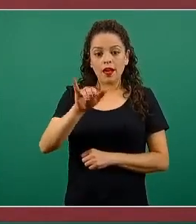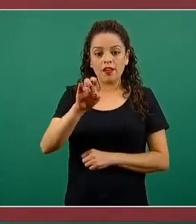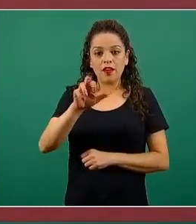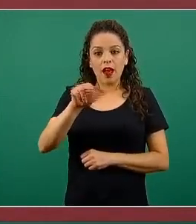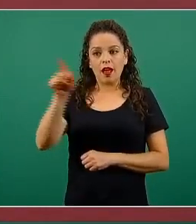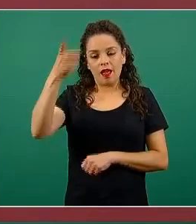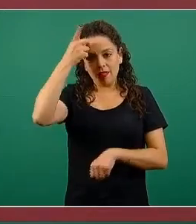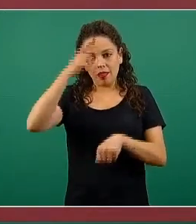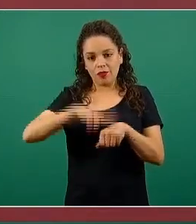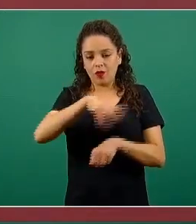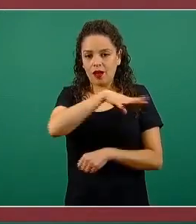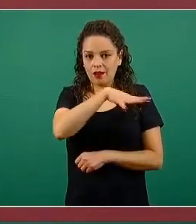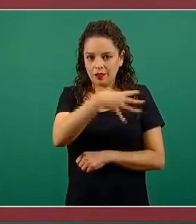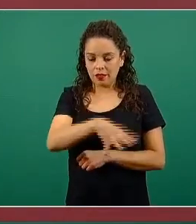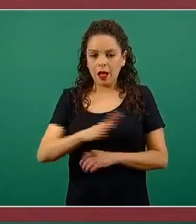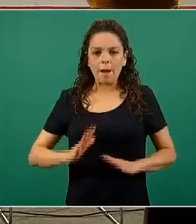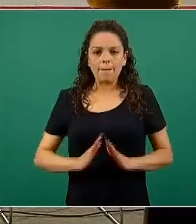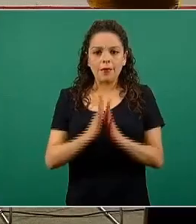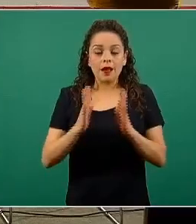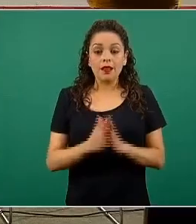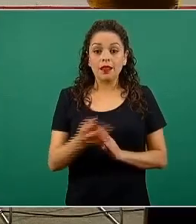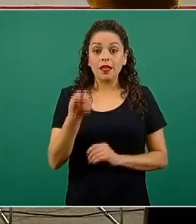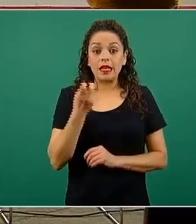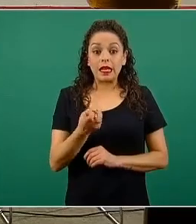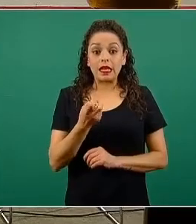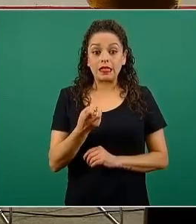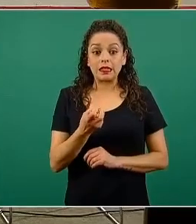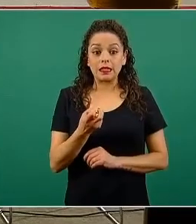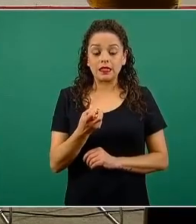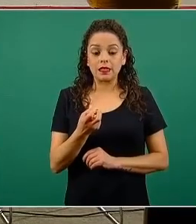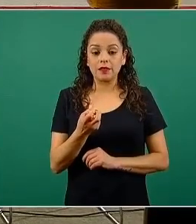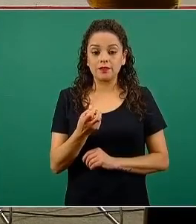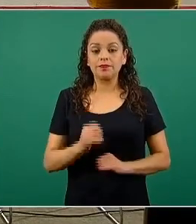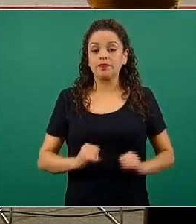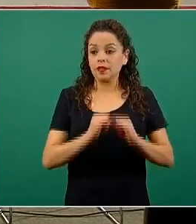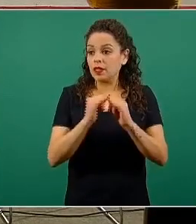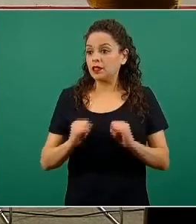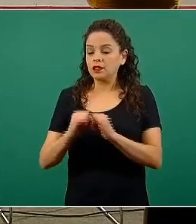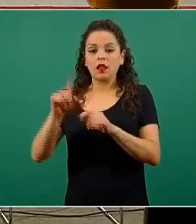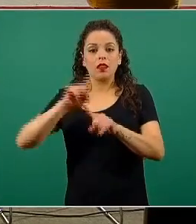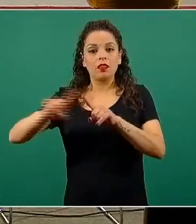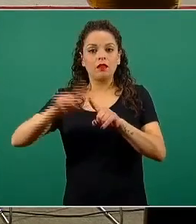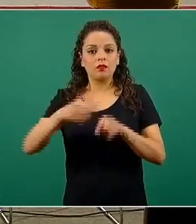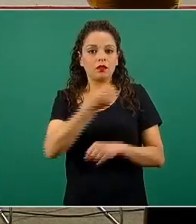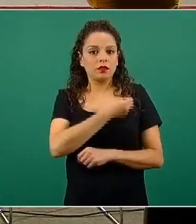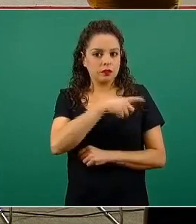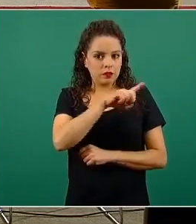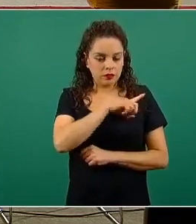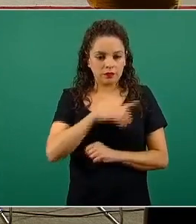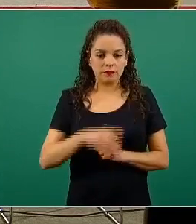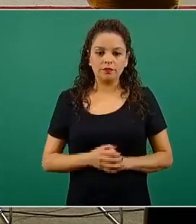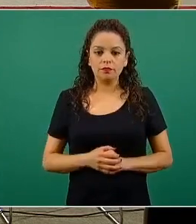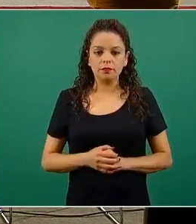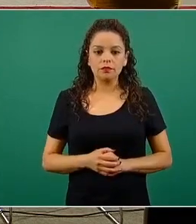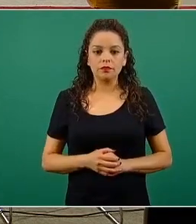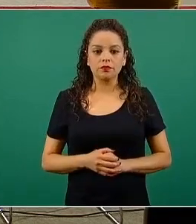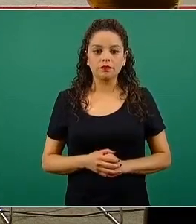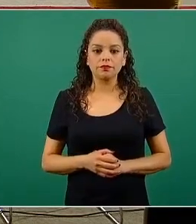general, y participaron en instituciones de salud, como varios institutos nacionales de